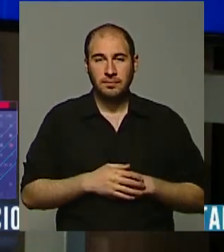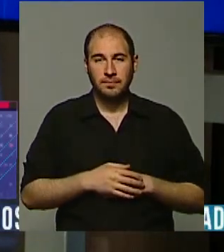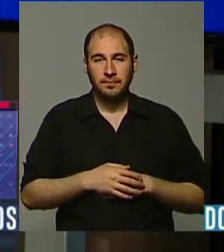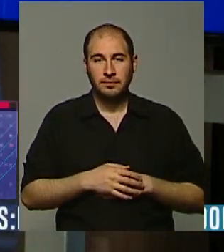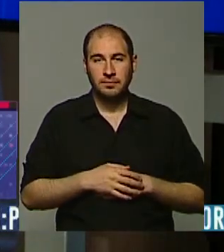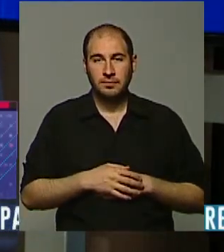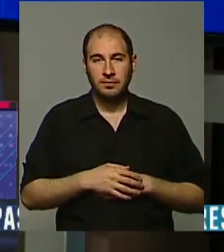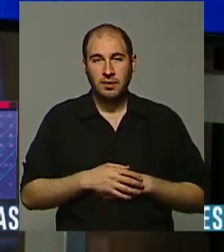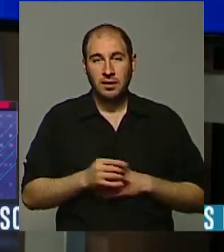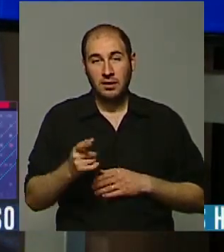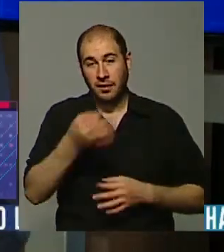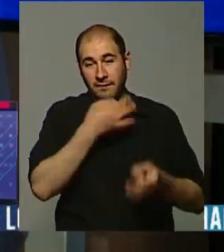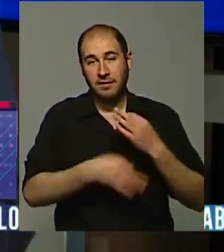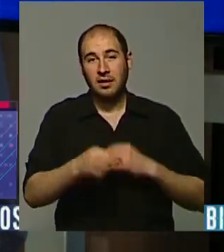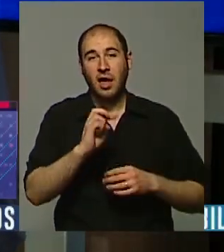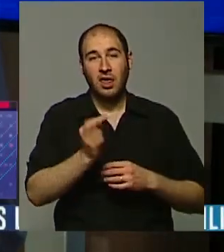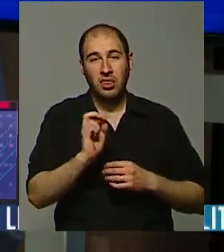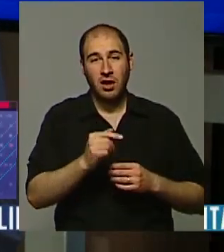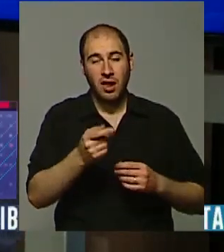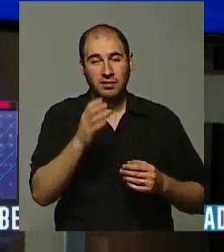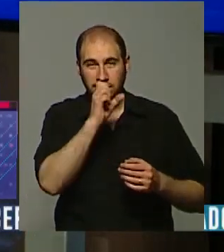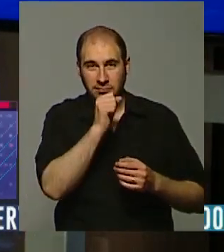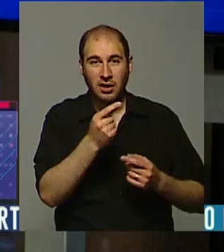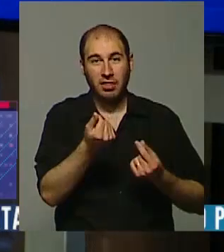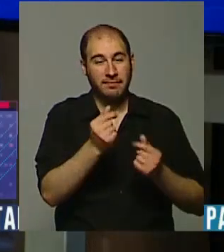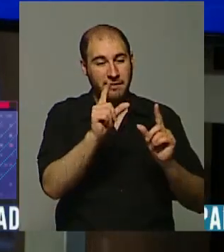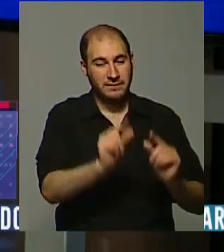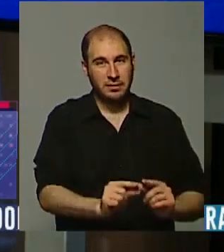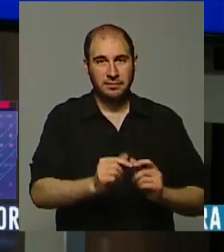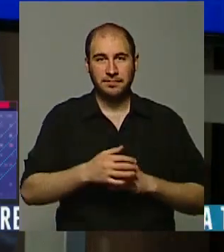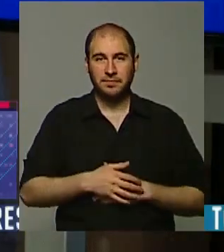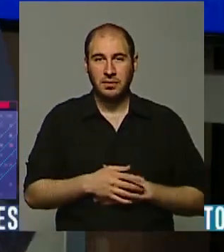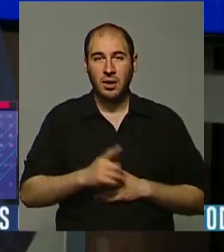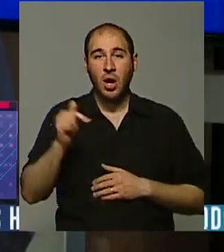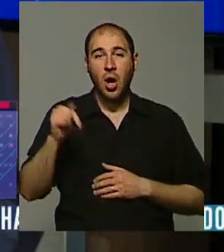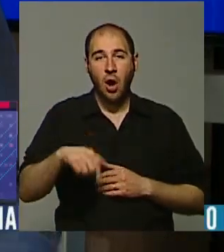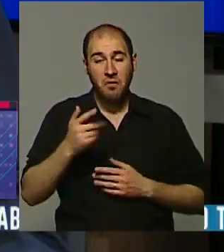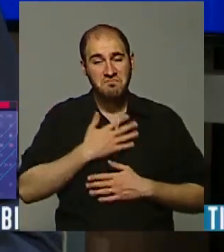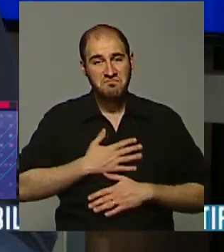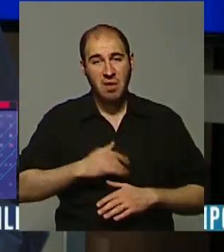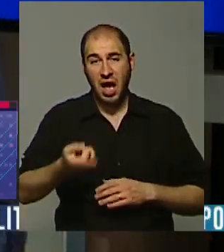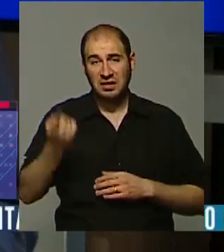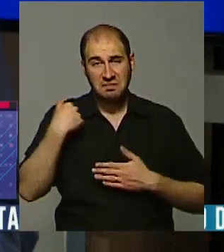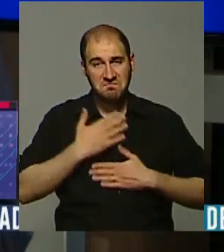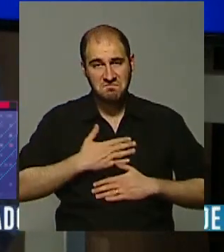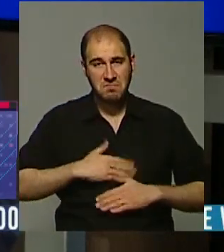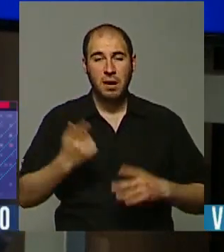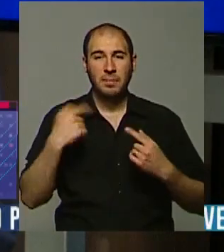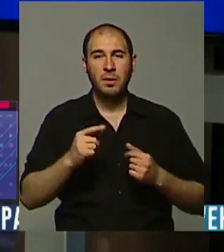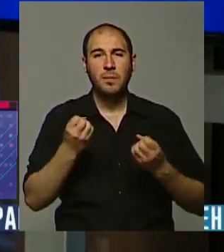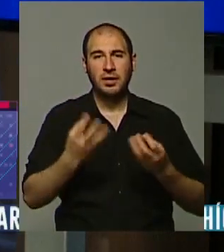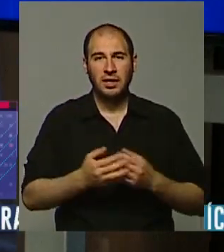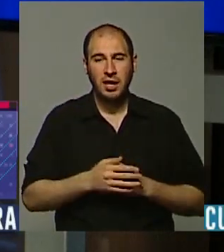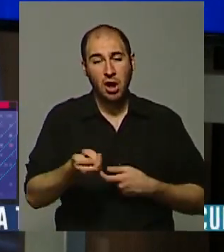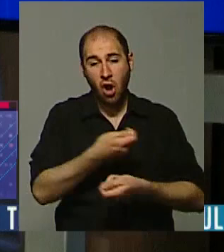que venderlo en el dólar marginal y bajar la cotización del blue. Hoy ha estado calmo, ayer estuvo calmo, pero tiene que ver con que no han